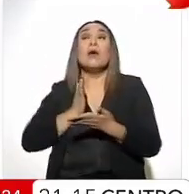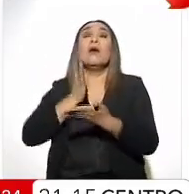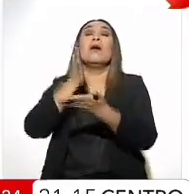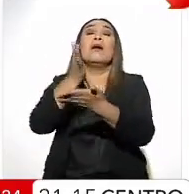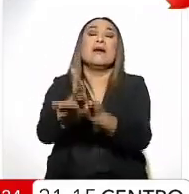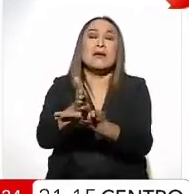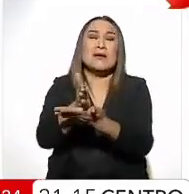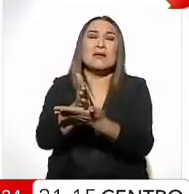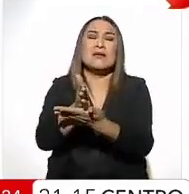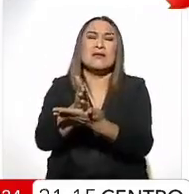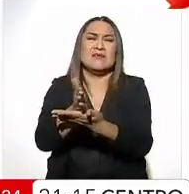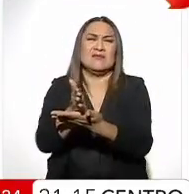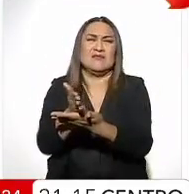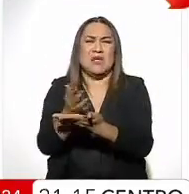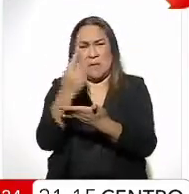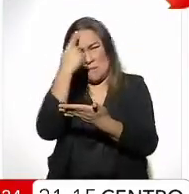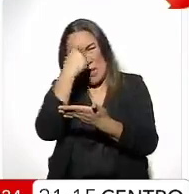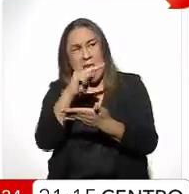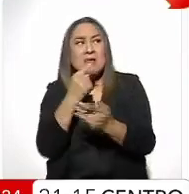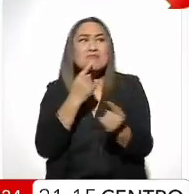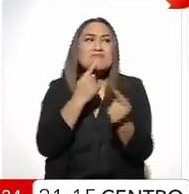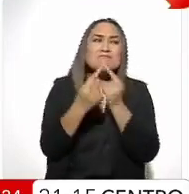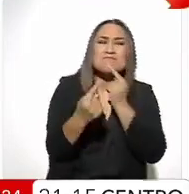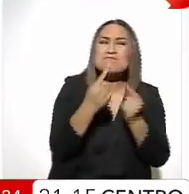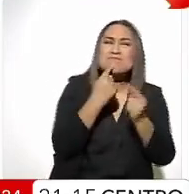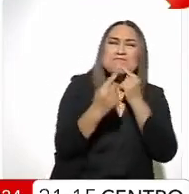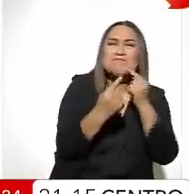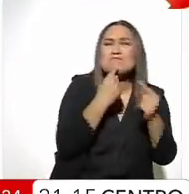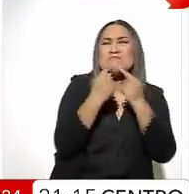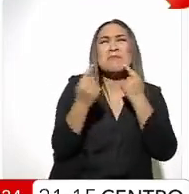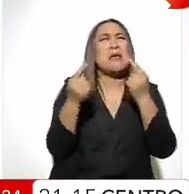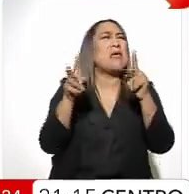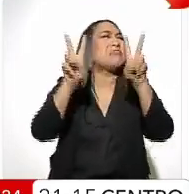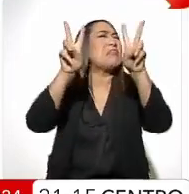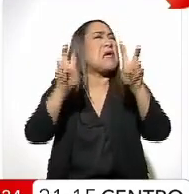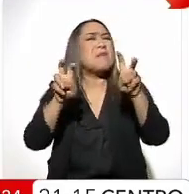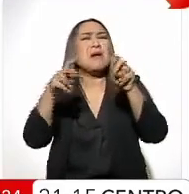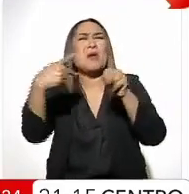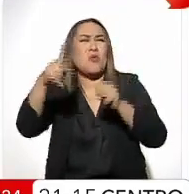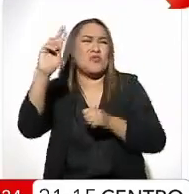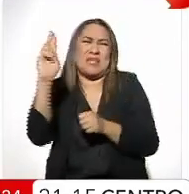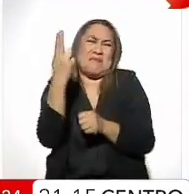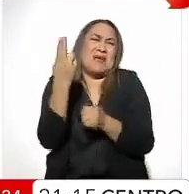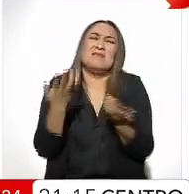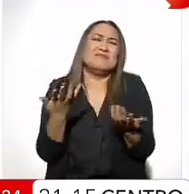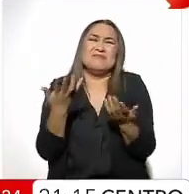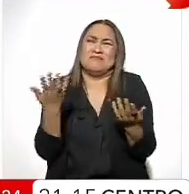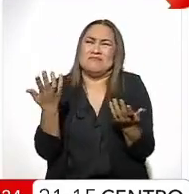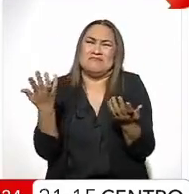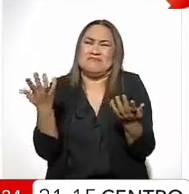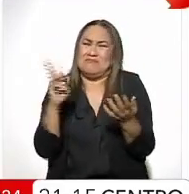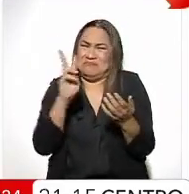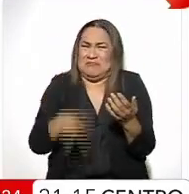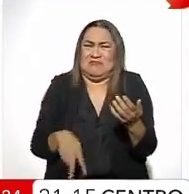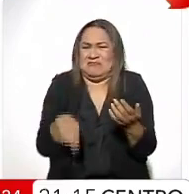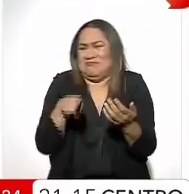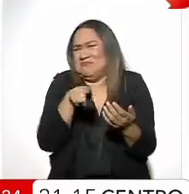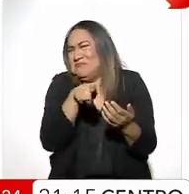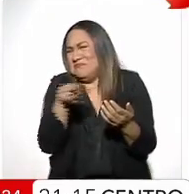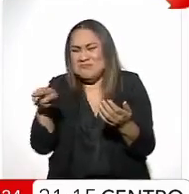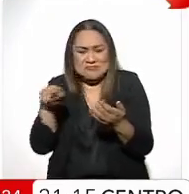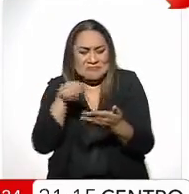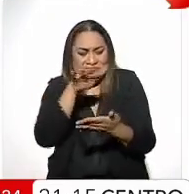que para discutir a una cosa de una universidad, eso. Para mí esa carta